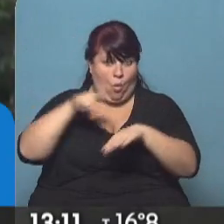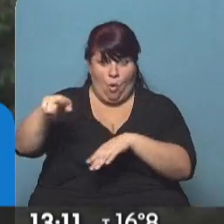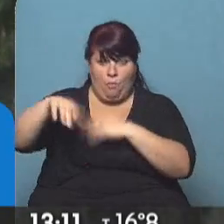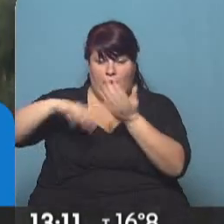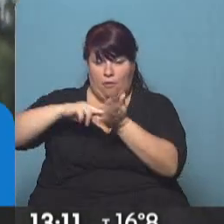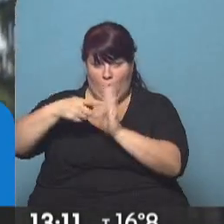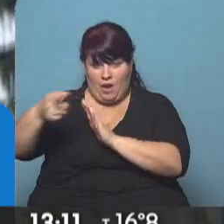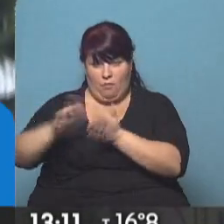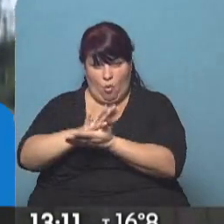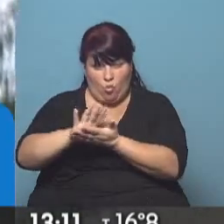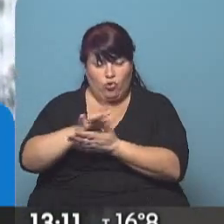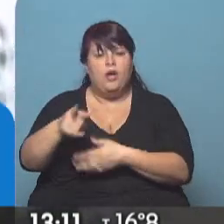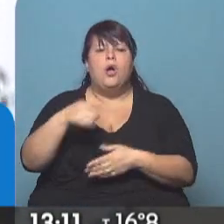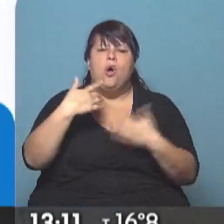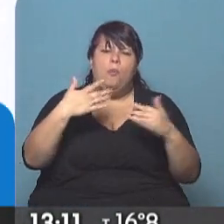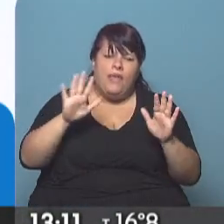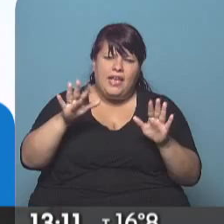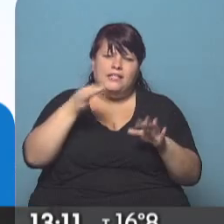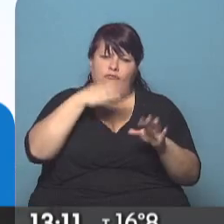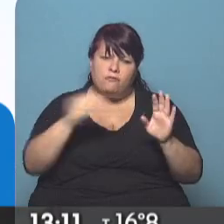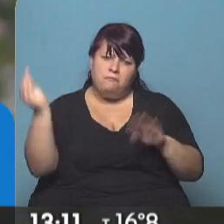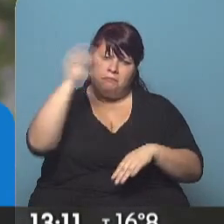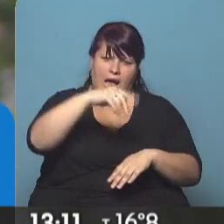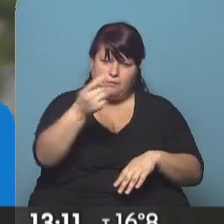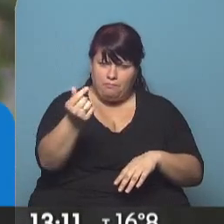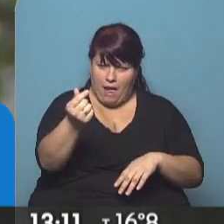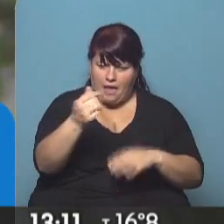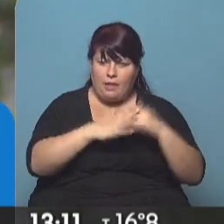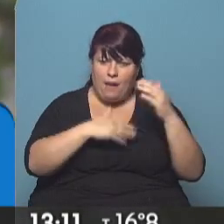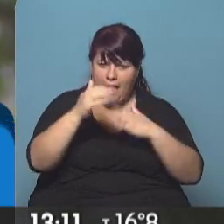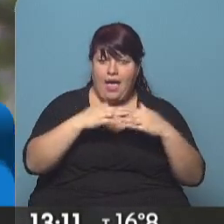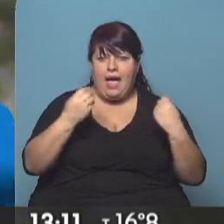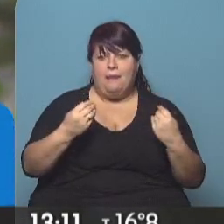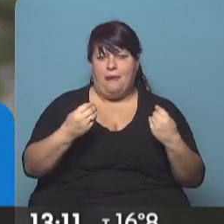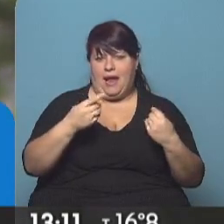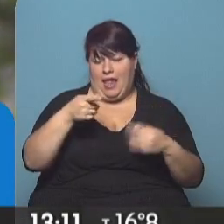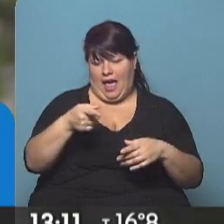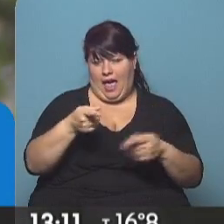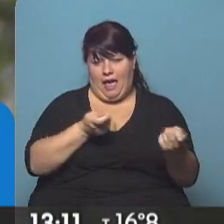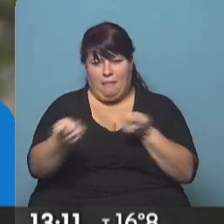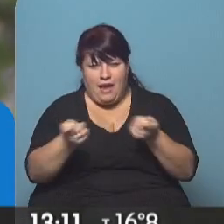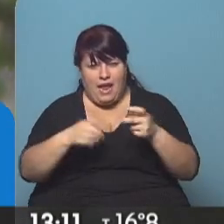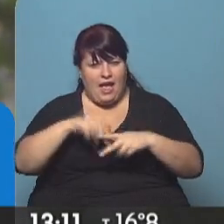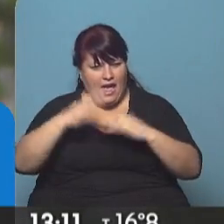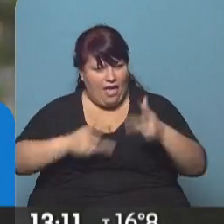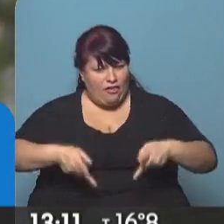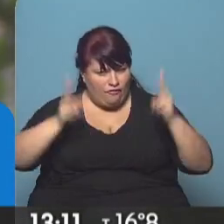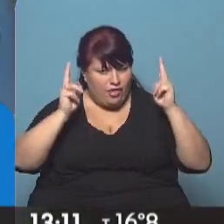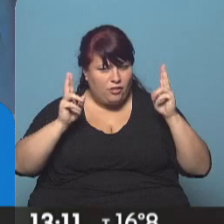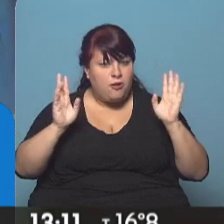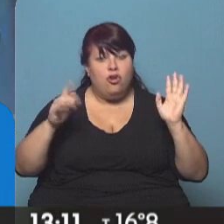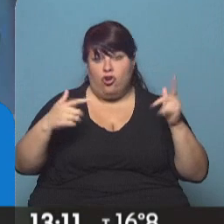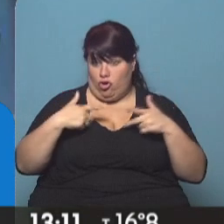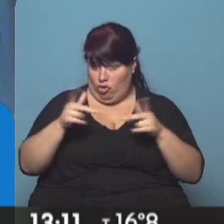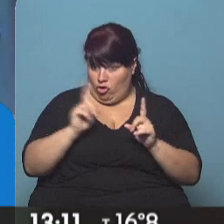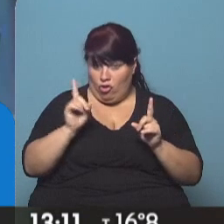que había sobre costos en las obras para poder realizar estos estos edificios no lo